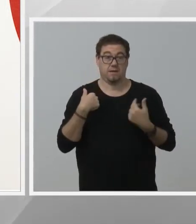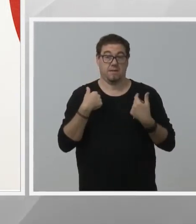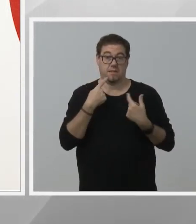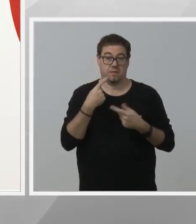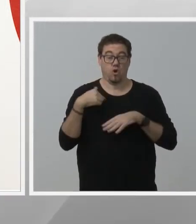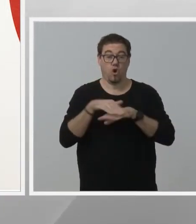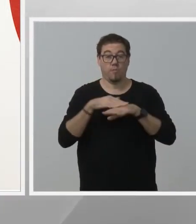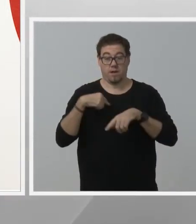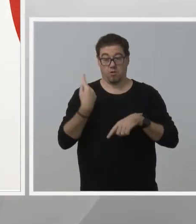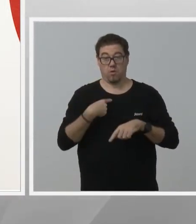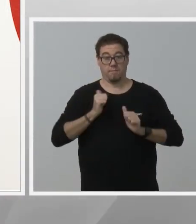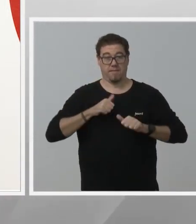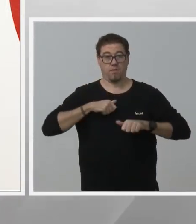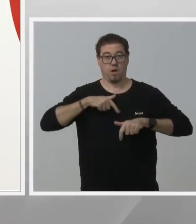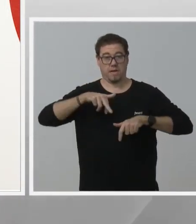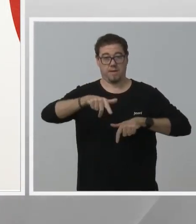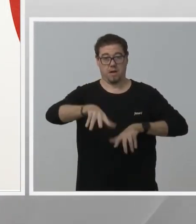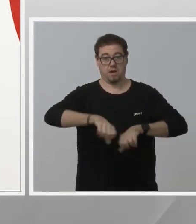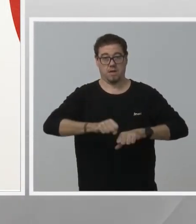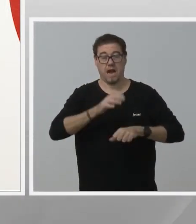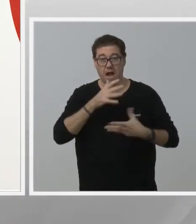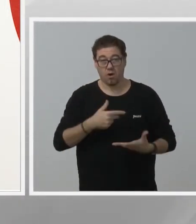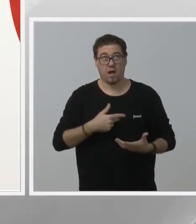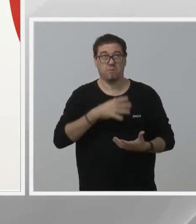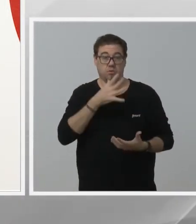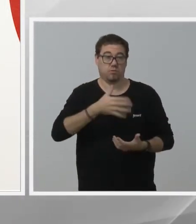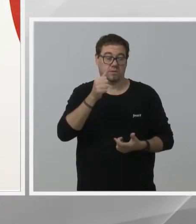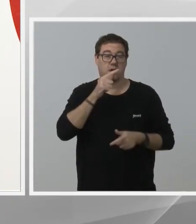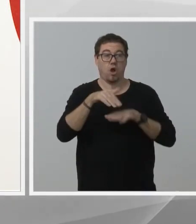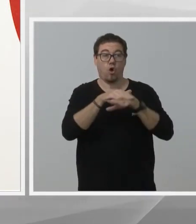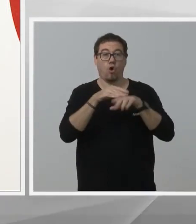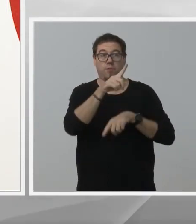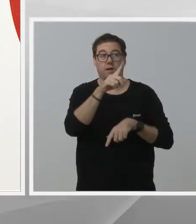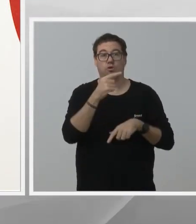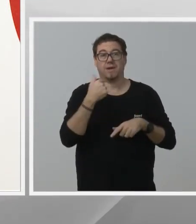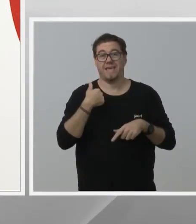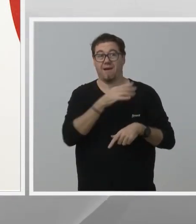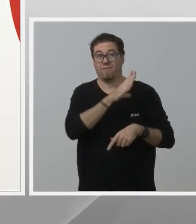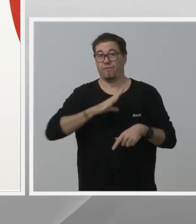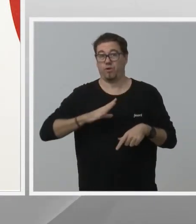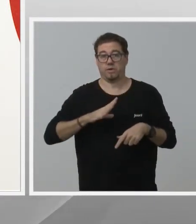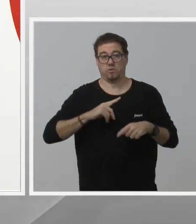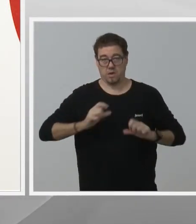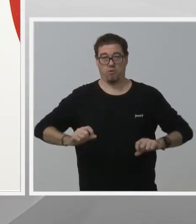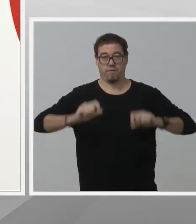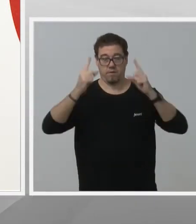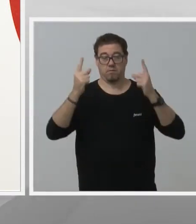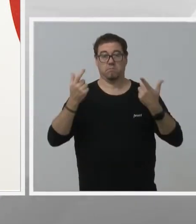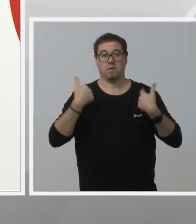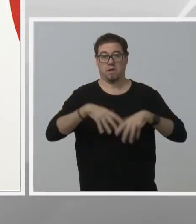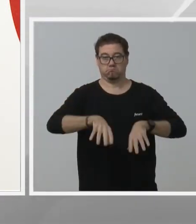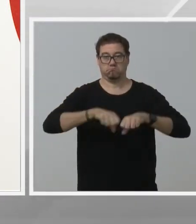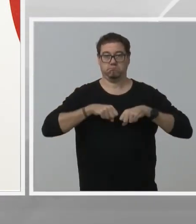este Gobierno ha comenzado a andar y ahora, con más razón, con un Gobierno ya que no está en funciones, sino que ha